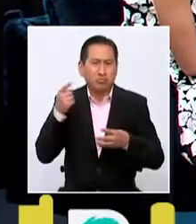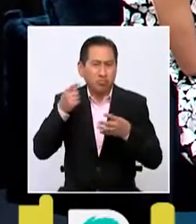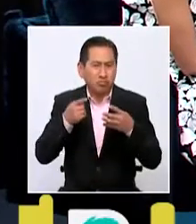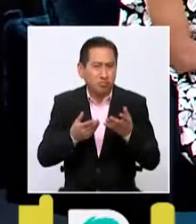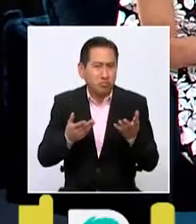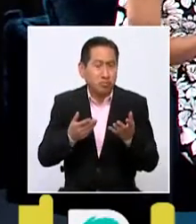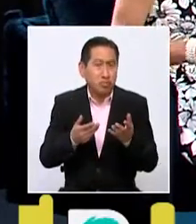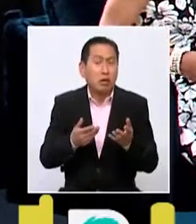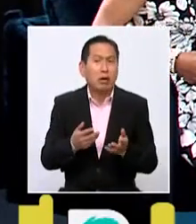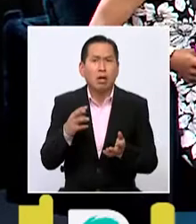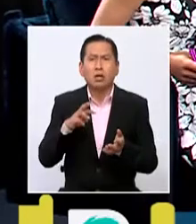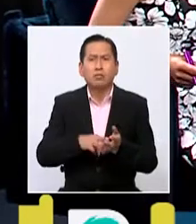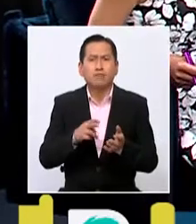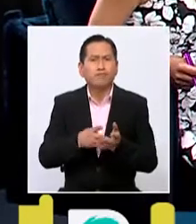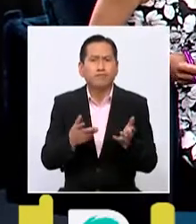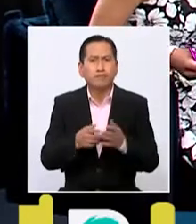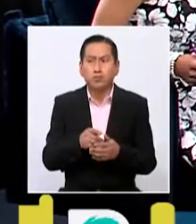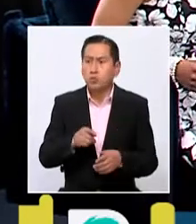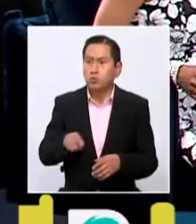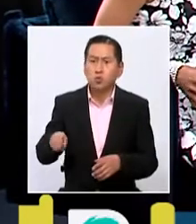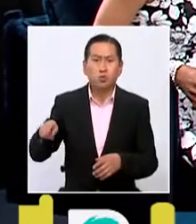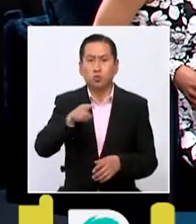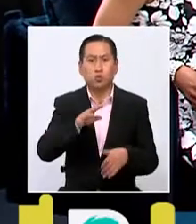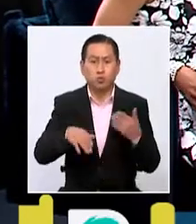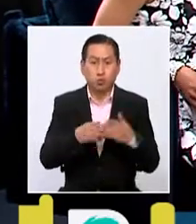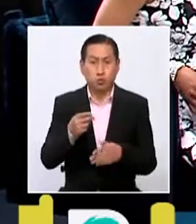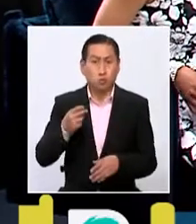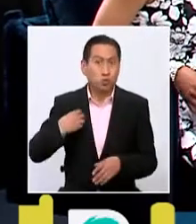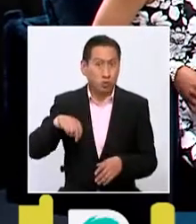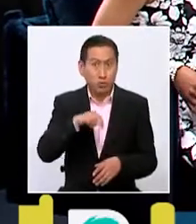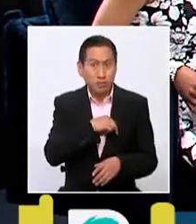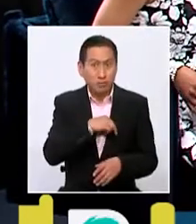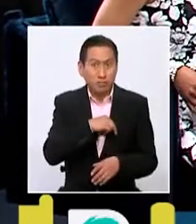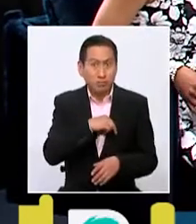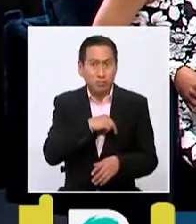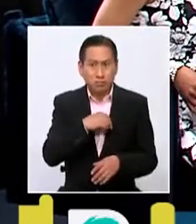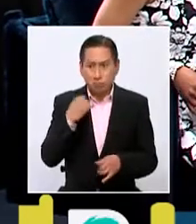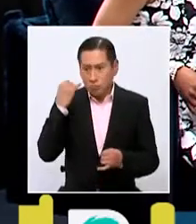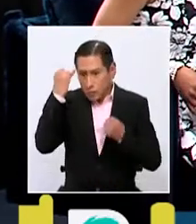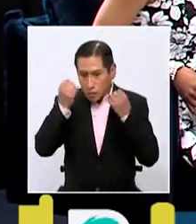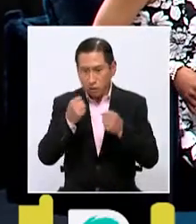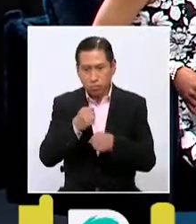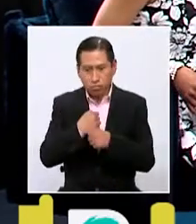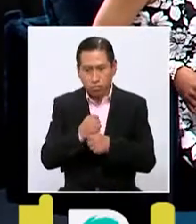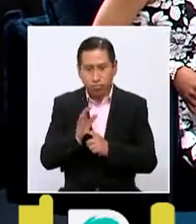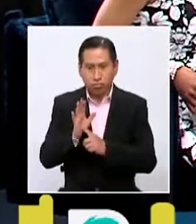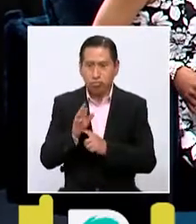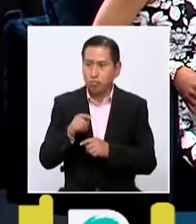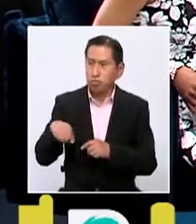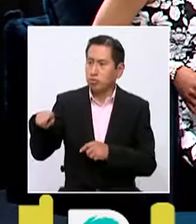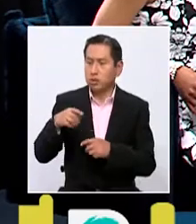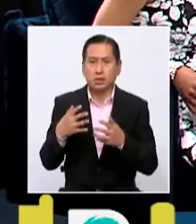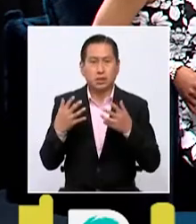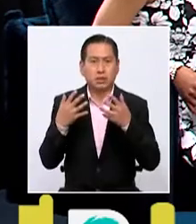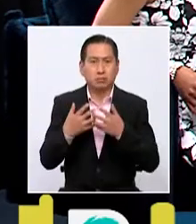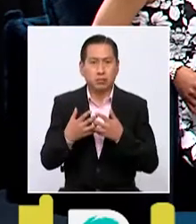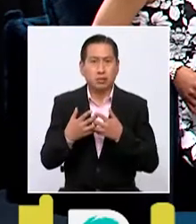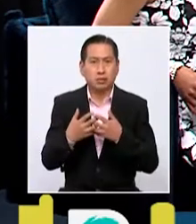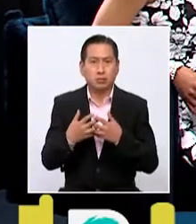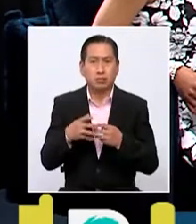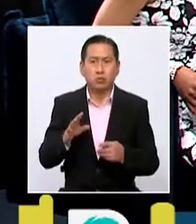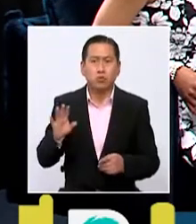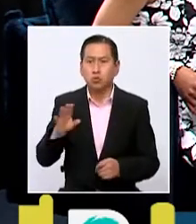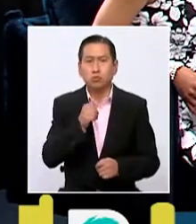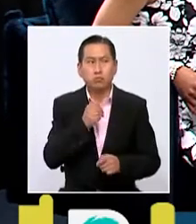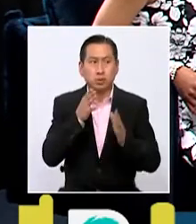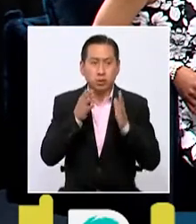lo cual, esto ha conllevado a que todos nosotros los productores a que las empresas, a que los